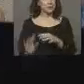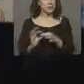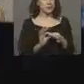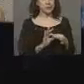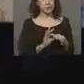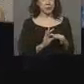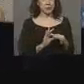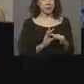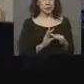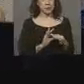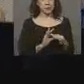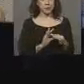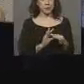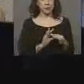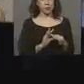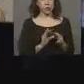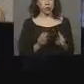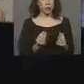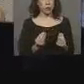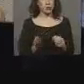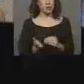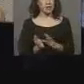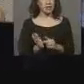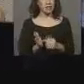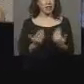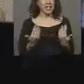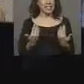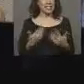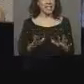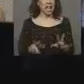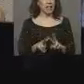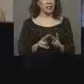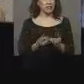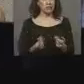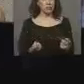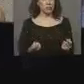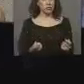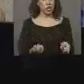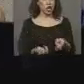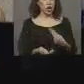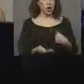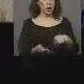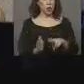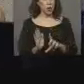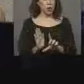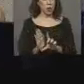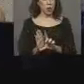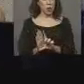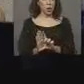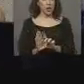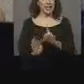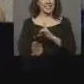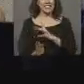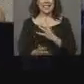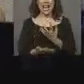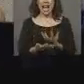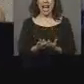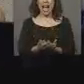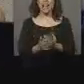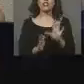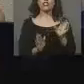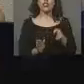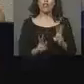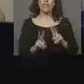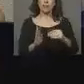anterior, si bien muchas de las reservas ya han sido salvadas, en nuestra legislación, Chile se encuentra al